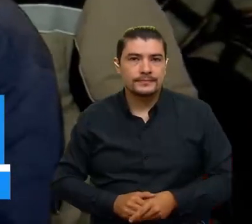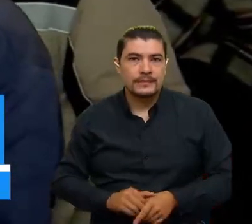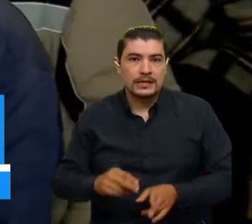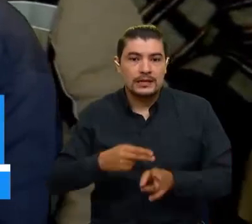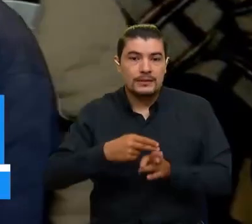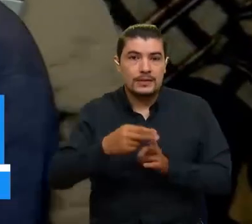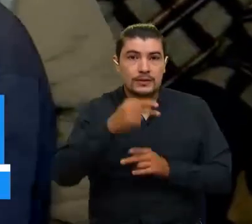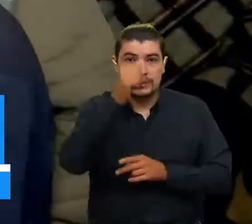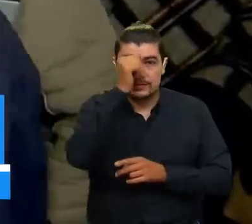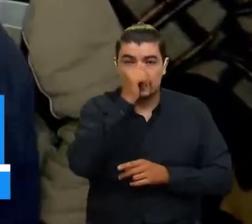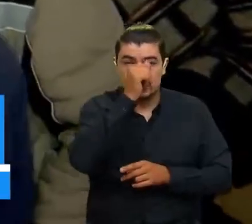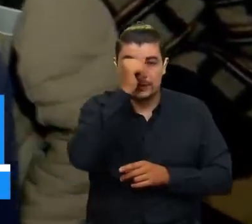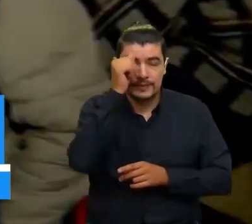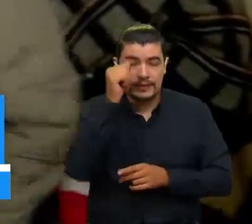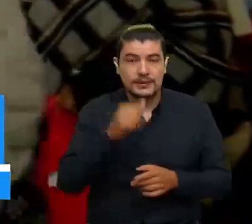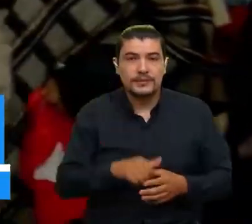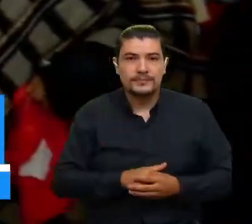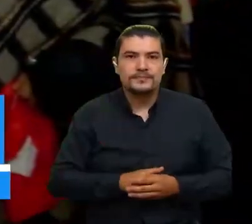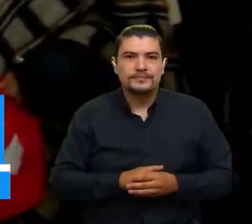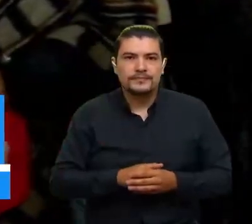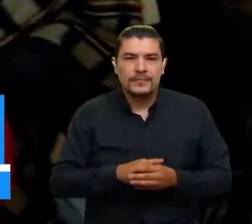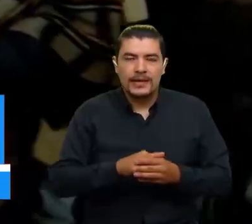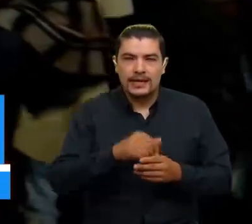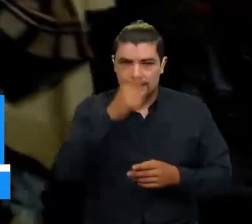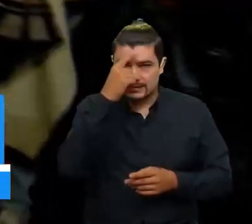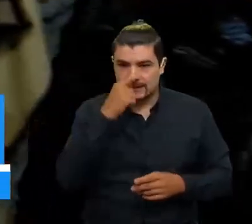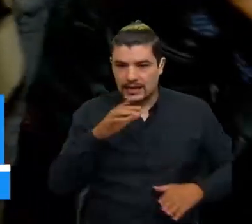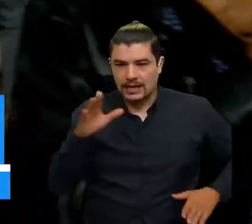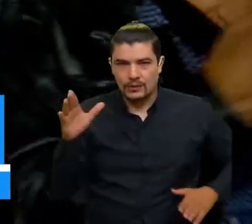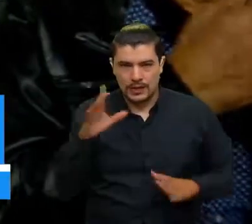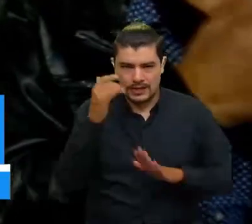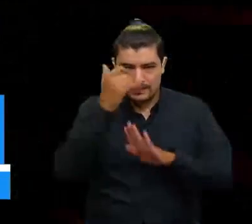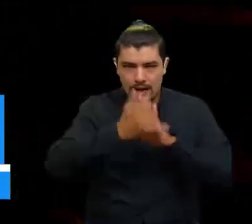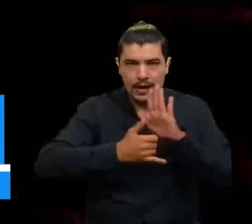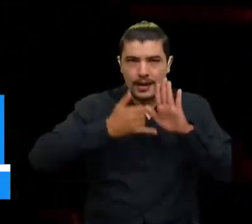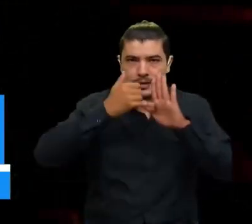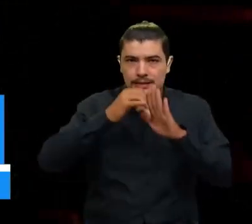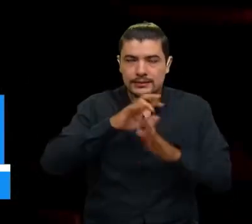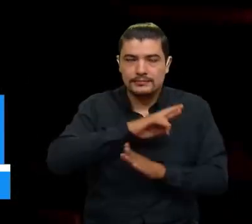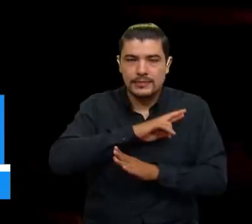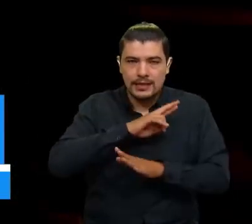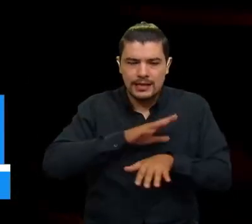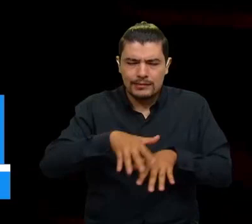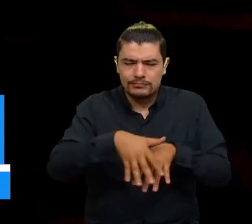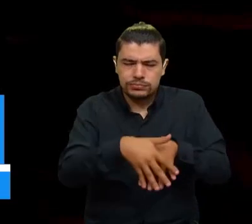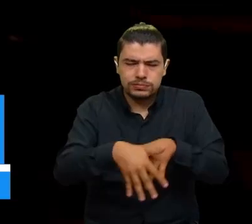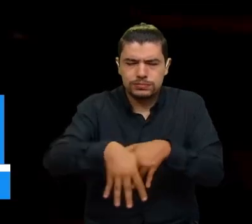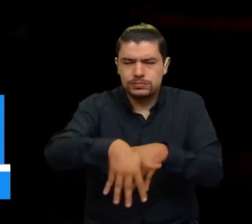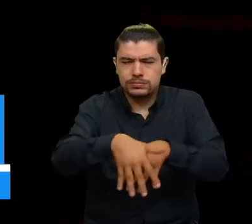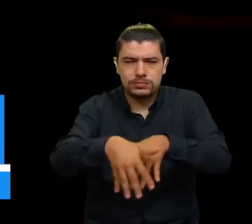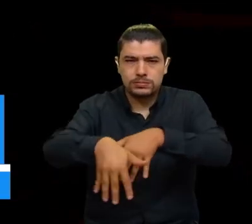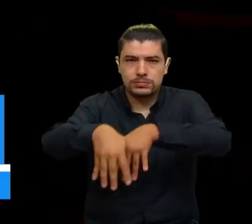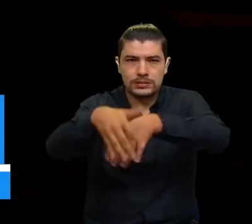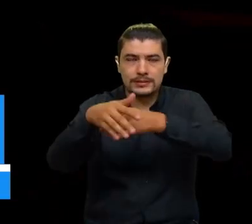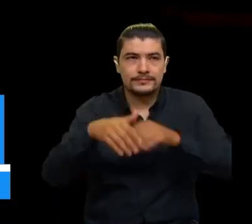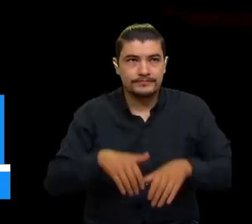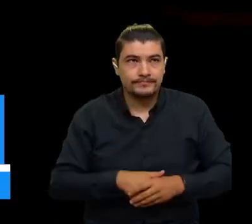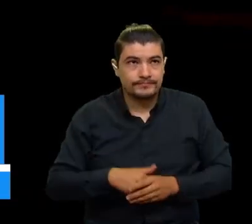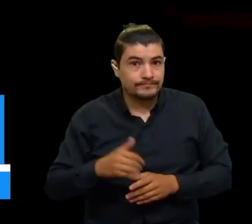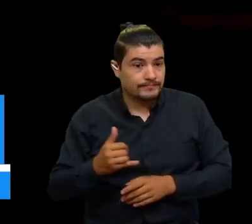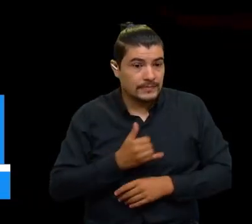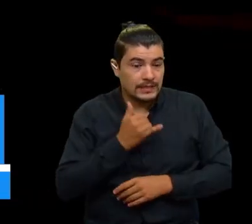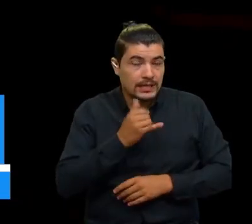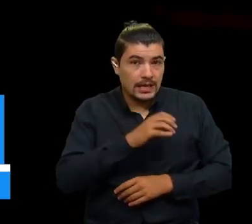iniciarán recorriendo los templos que conforman la arquidiócesis de Nueva Pamplona. Es una felicidad muy grande, pues sobre todo que uno es católico